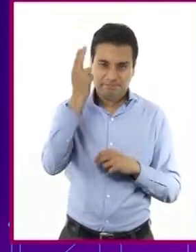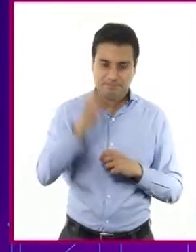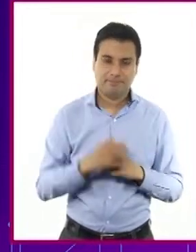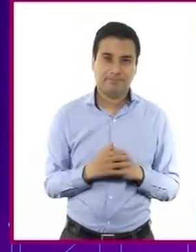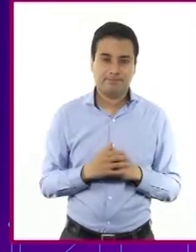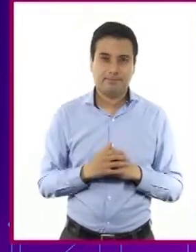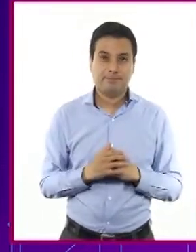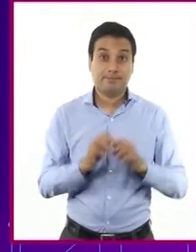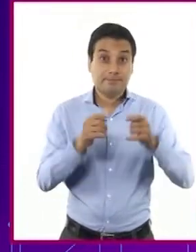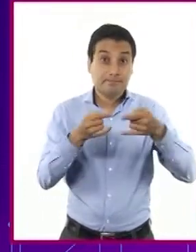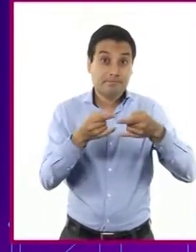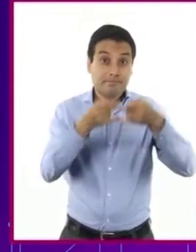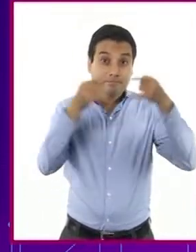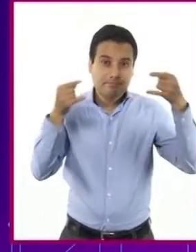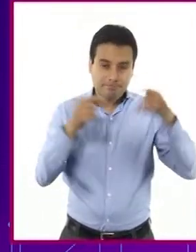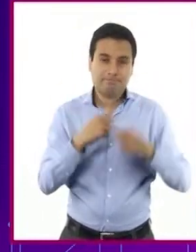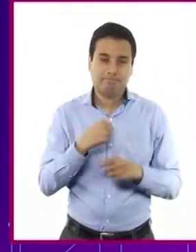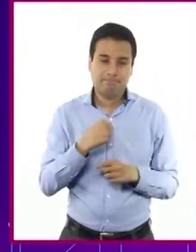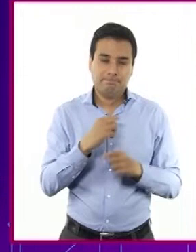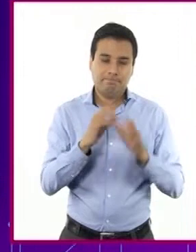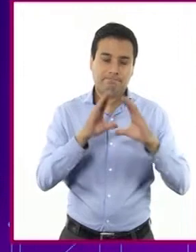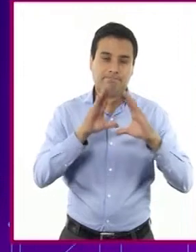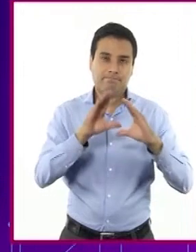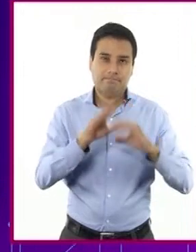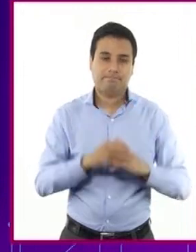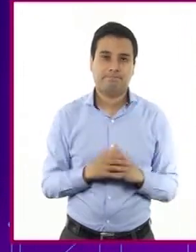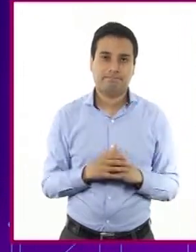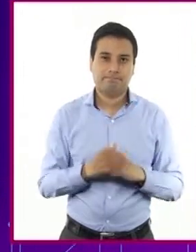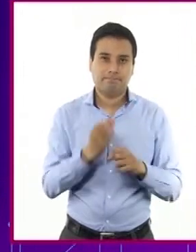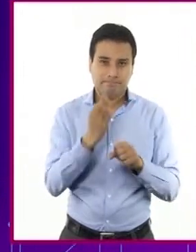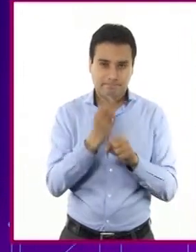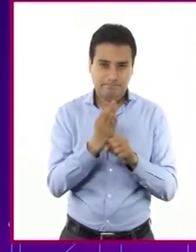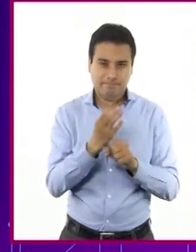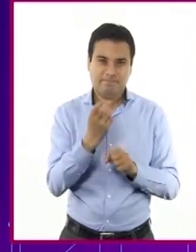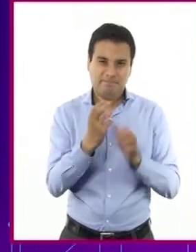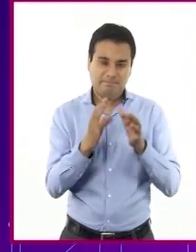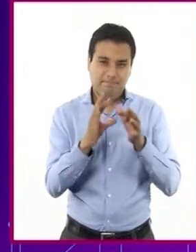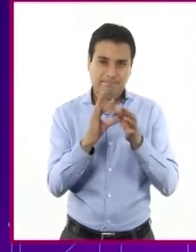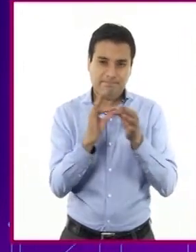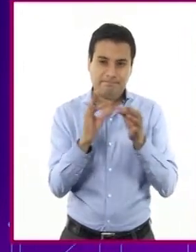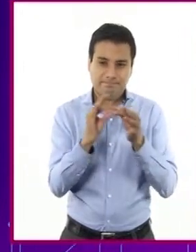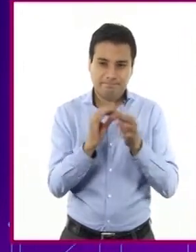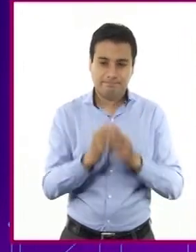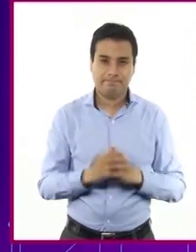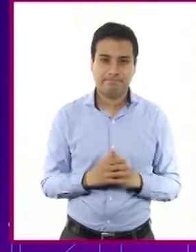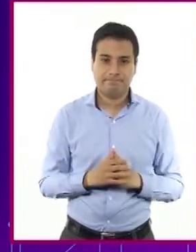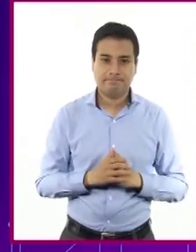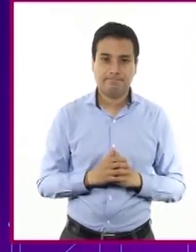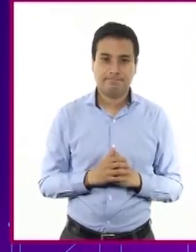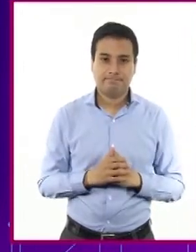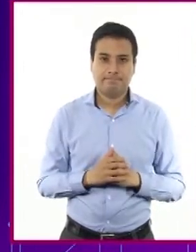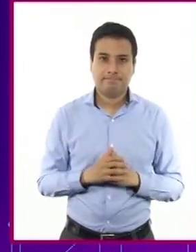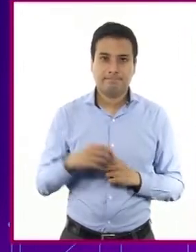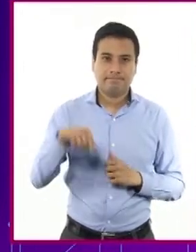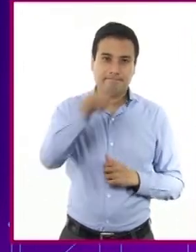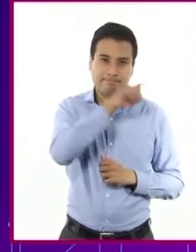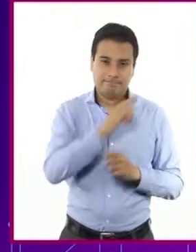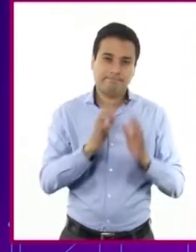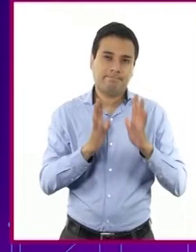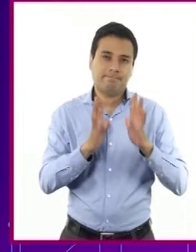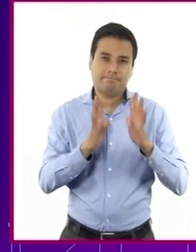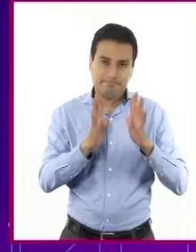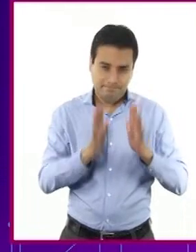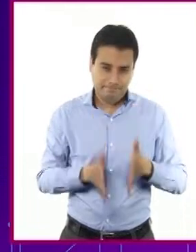historia es mi materia y eso lo vamos a ver ahora, un pedacito de historia. Ya ustedes vieron lo